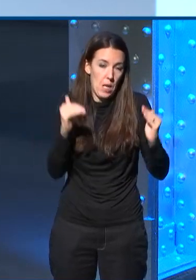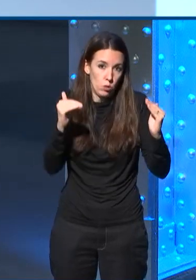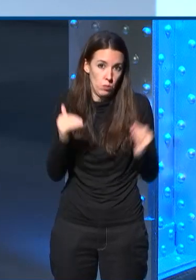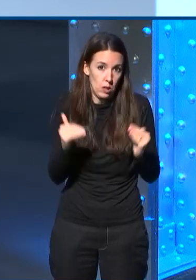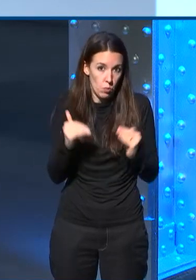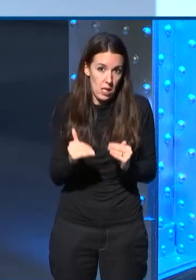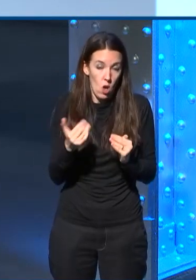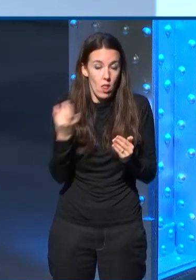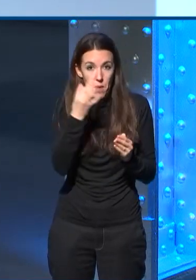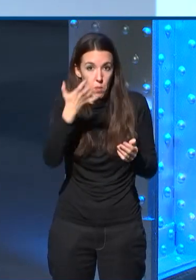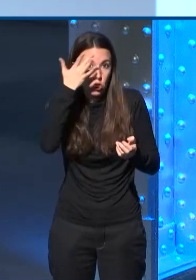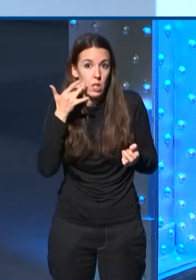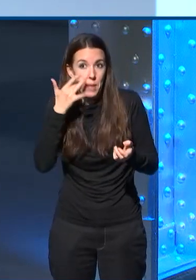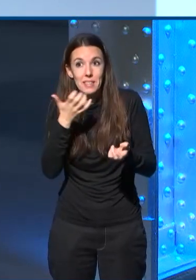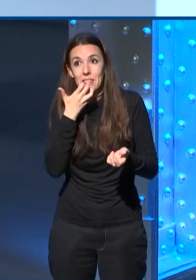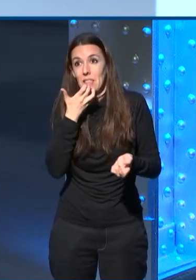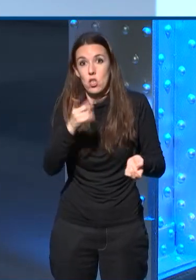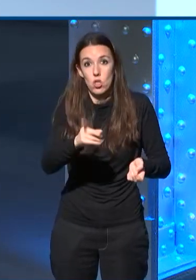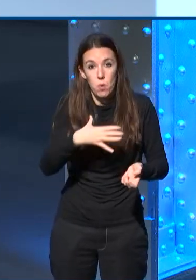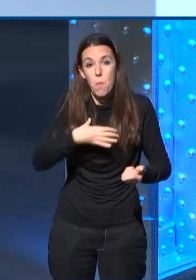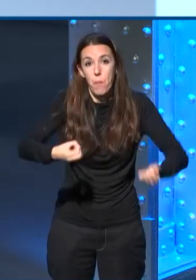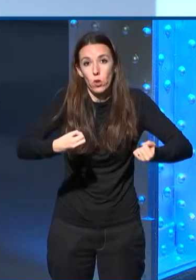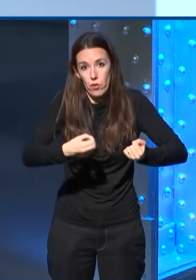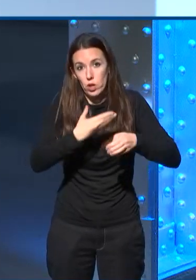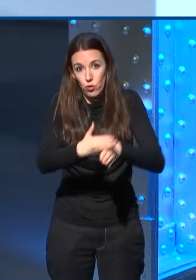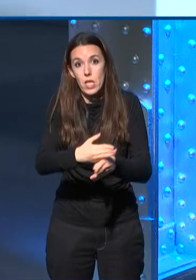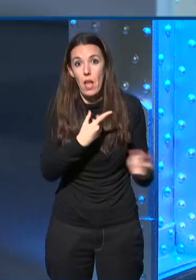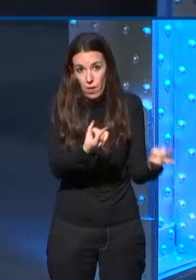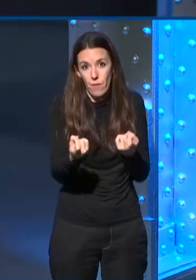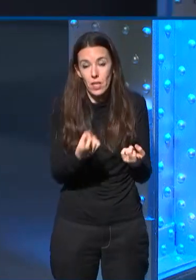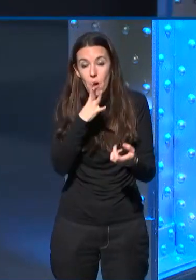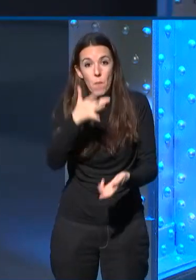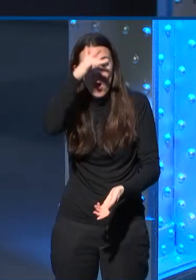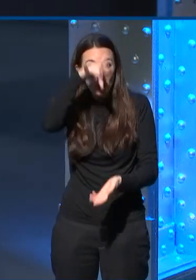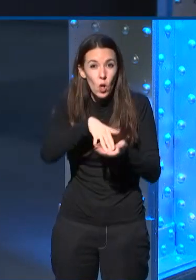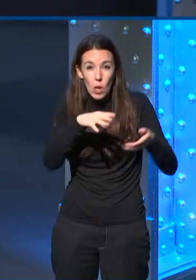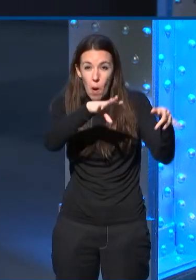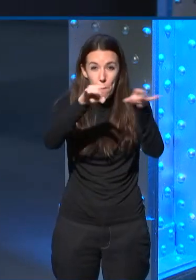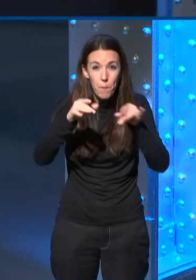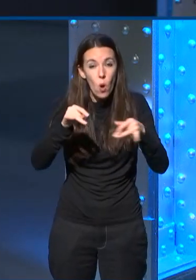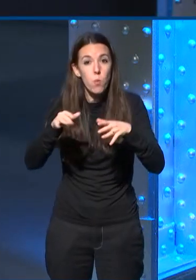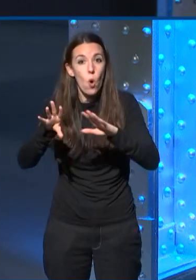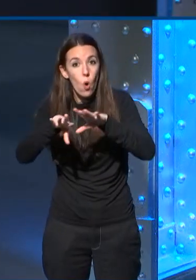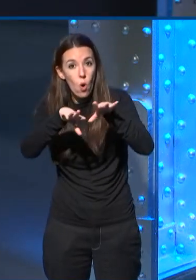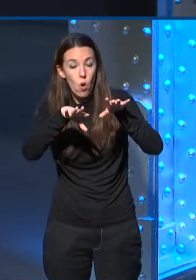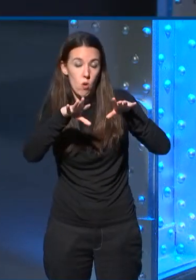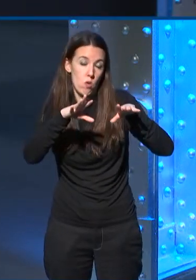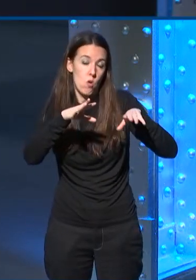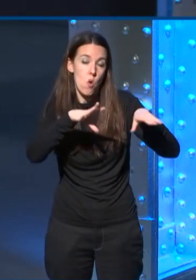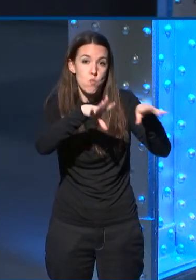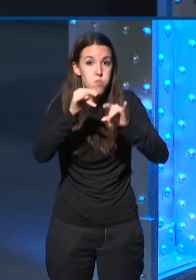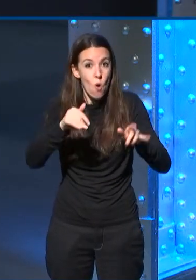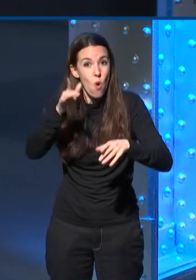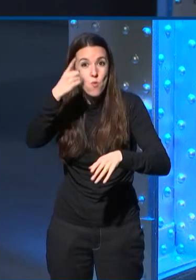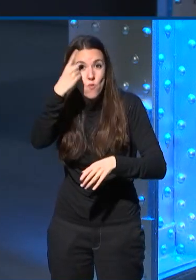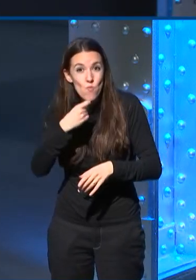los paneles para que en el peor de los casos sigamos teniendo potencia suficiente, porque los eventos de polvo que se producen en la Tierra en Marte, perdón, son